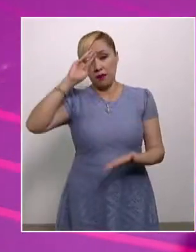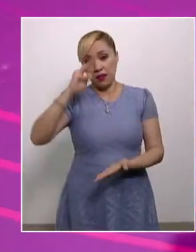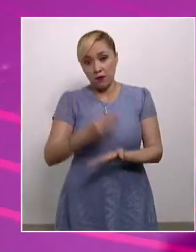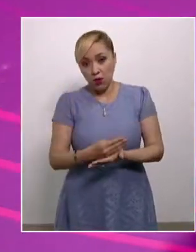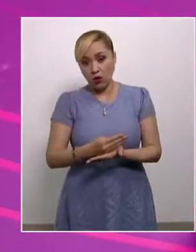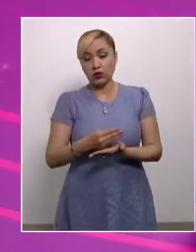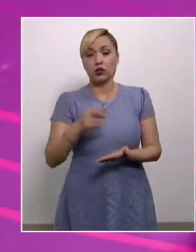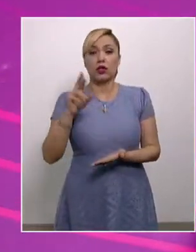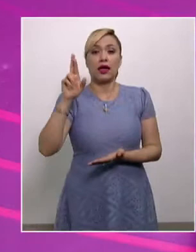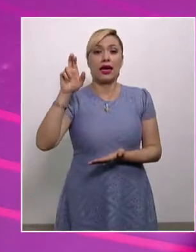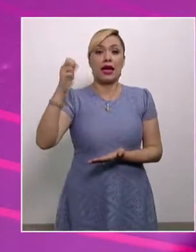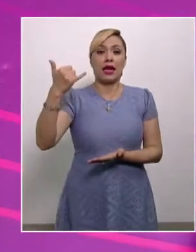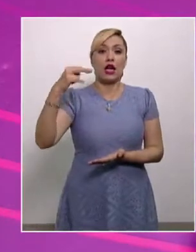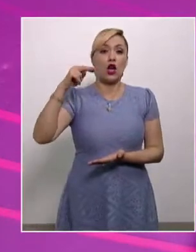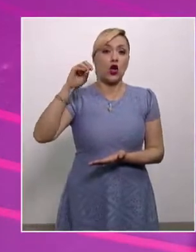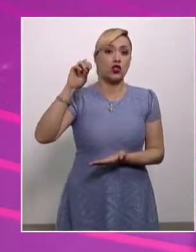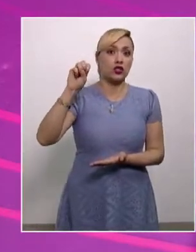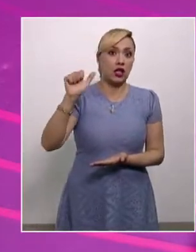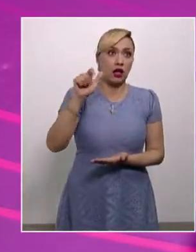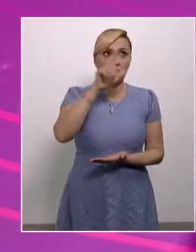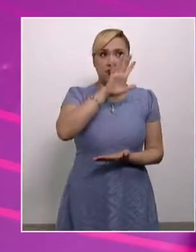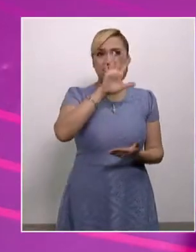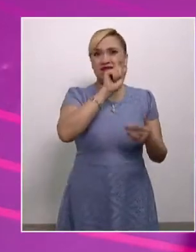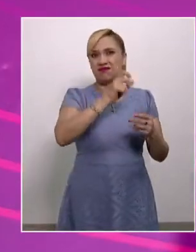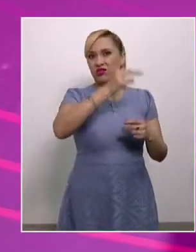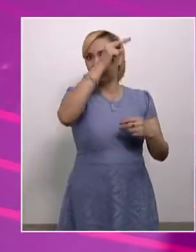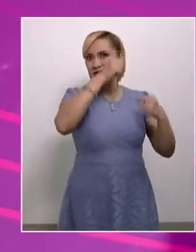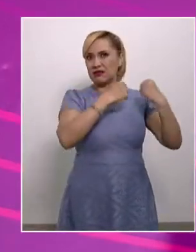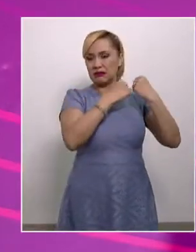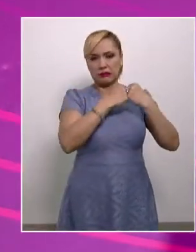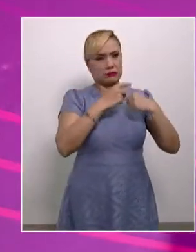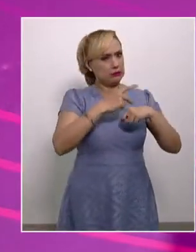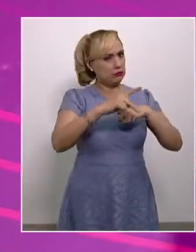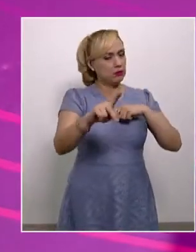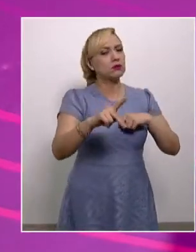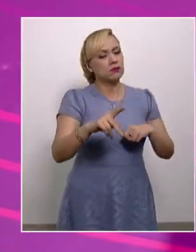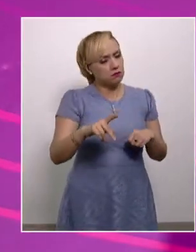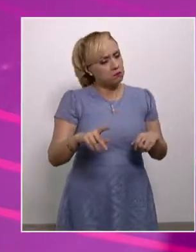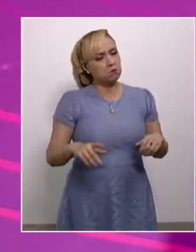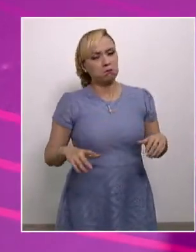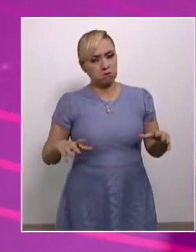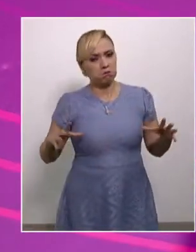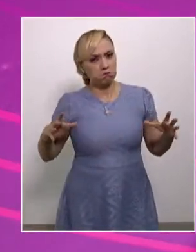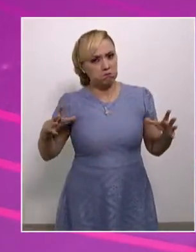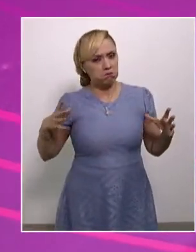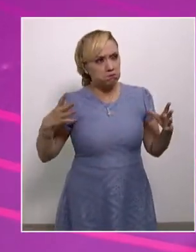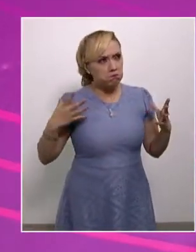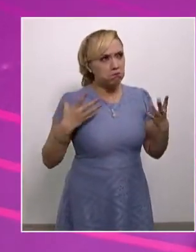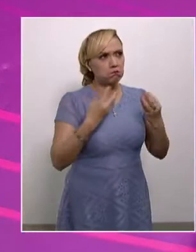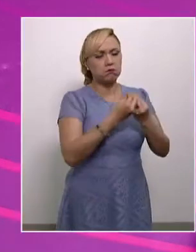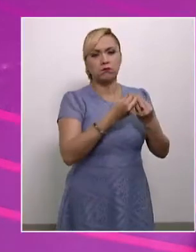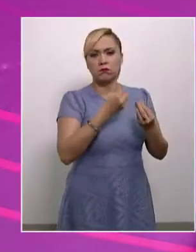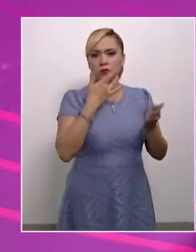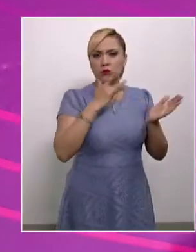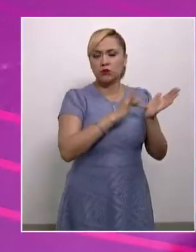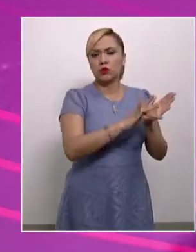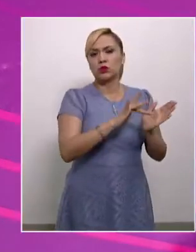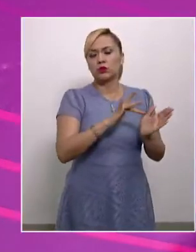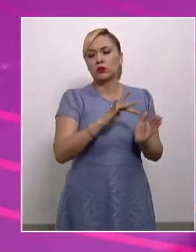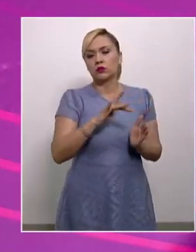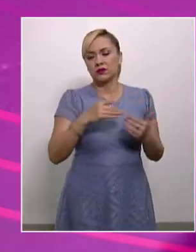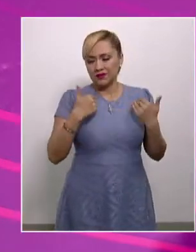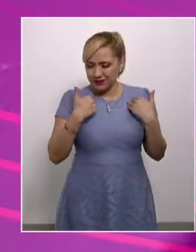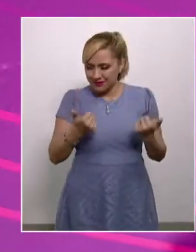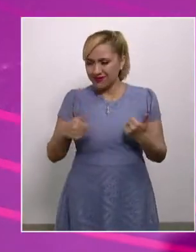que es otro de los puntos rojos. Es decir, nosotros sí que comprendemos esta queja, este sentir, pero